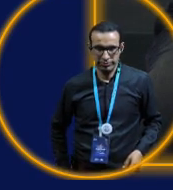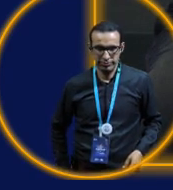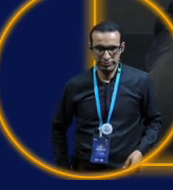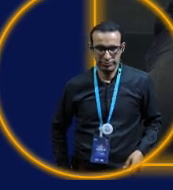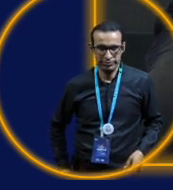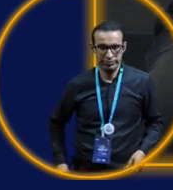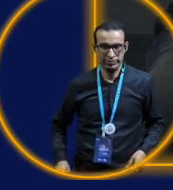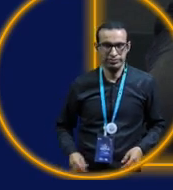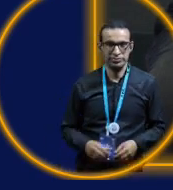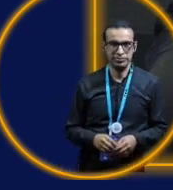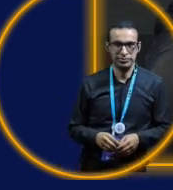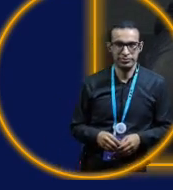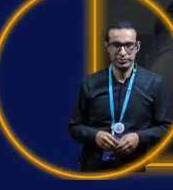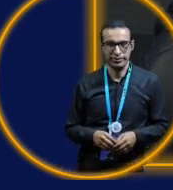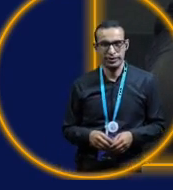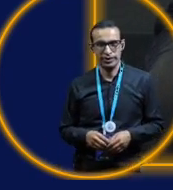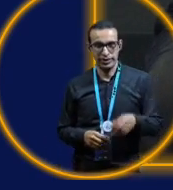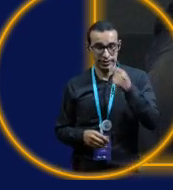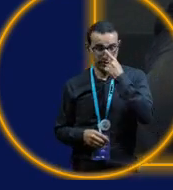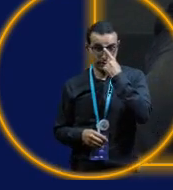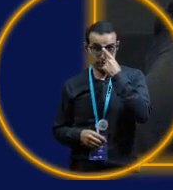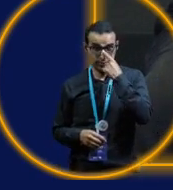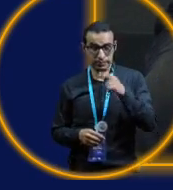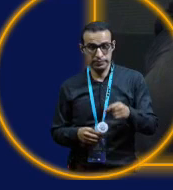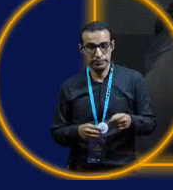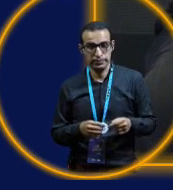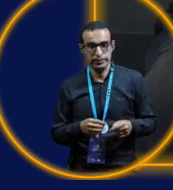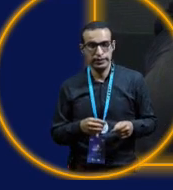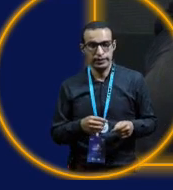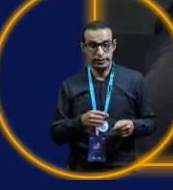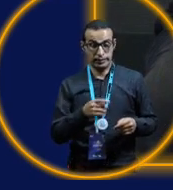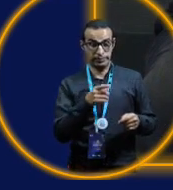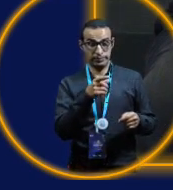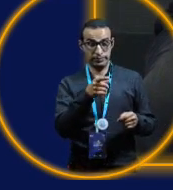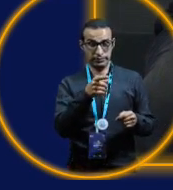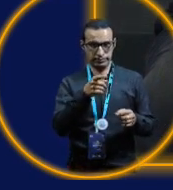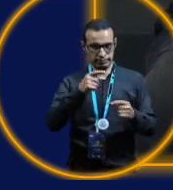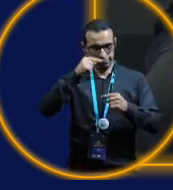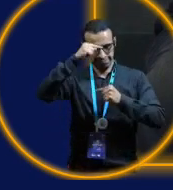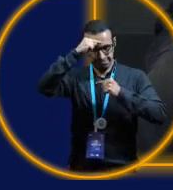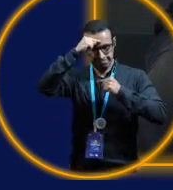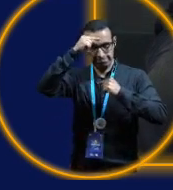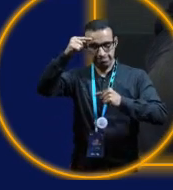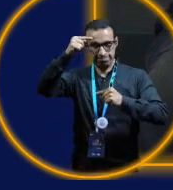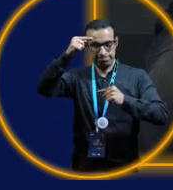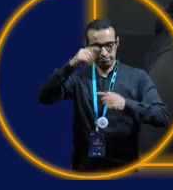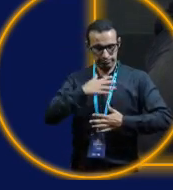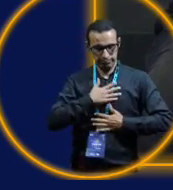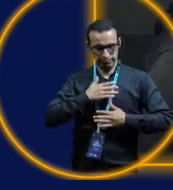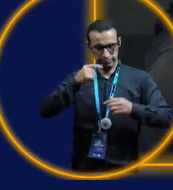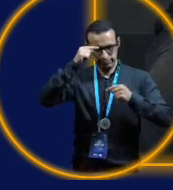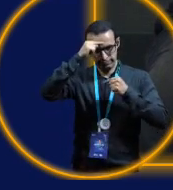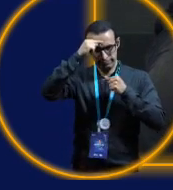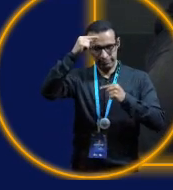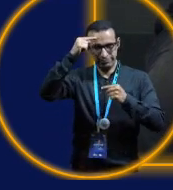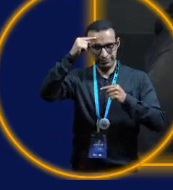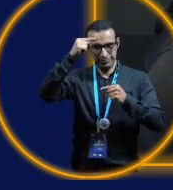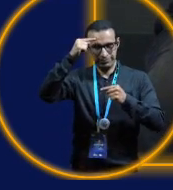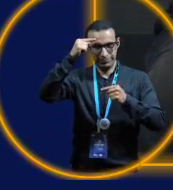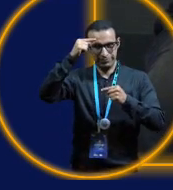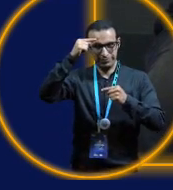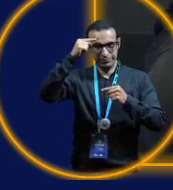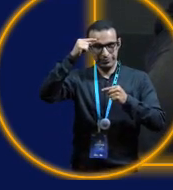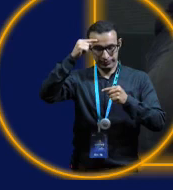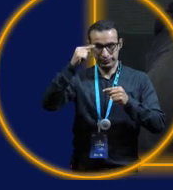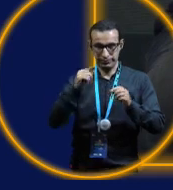Entonces lo único que entendí de los headphones es hablar de autenticidad y después no sé de dónde viene esa